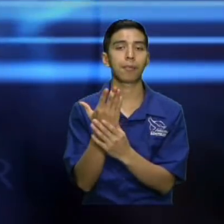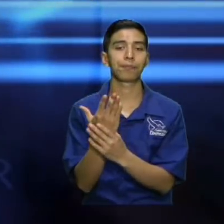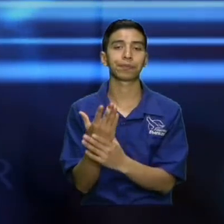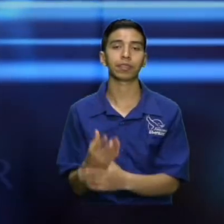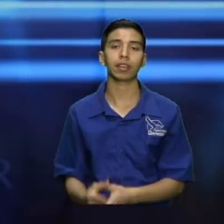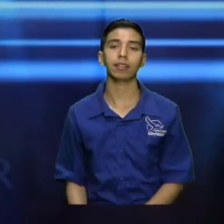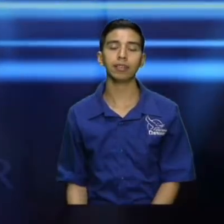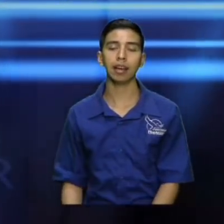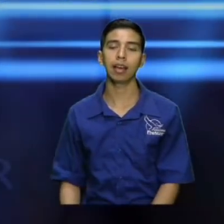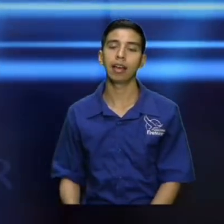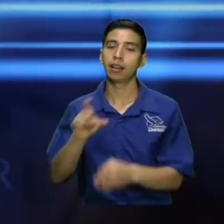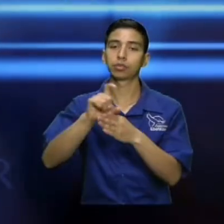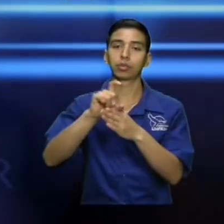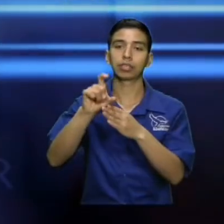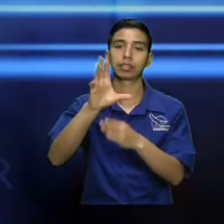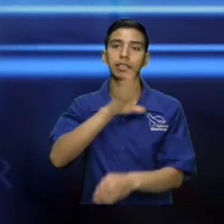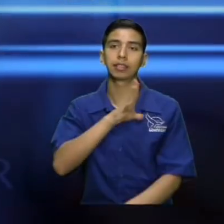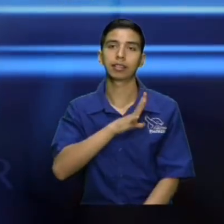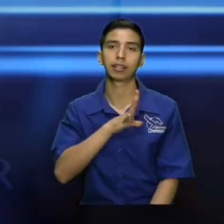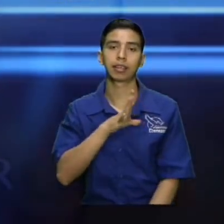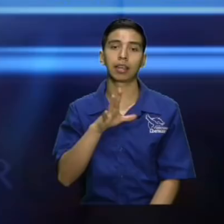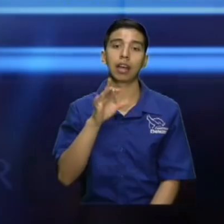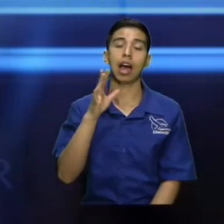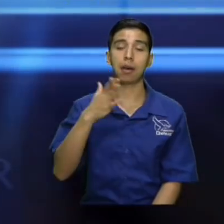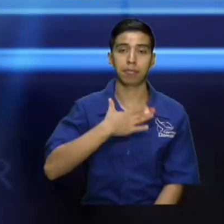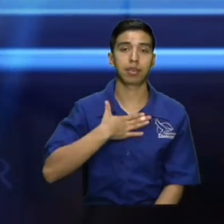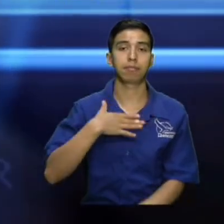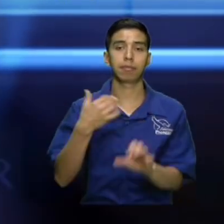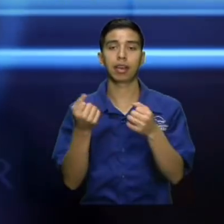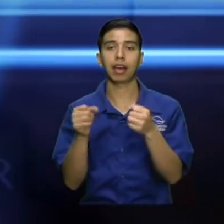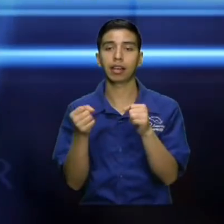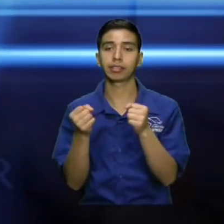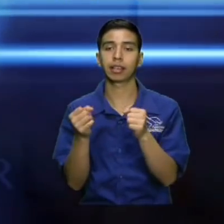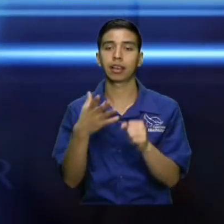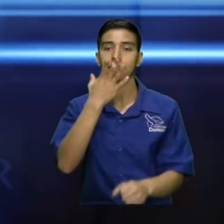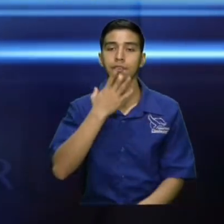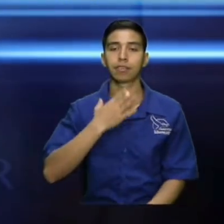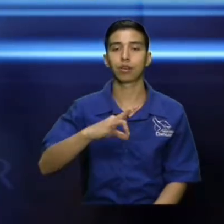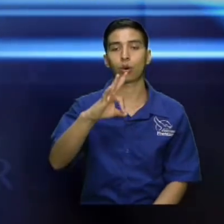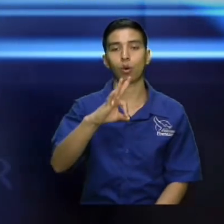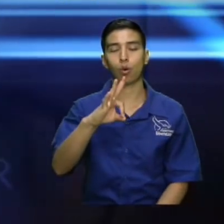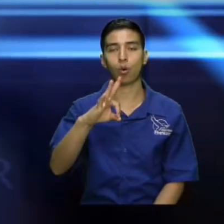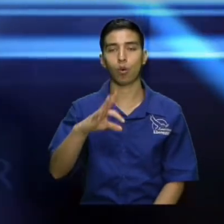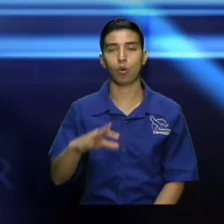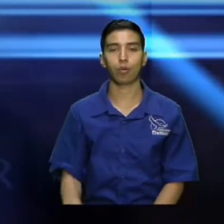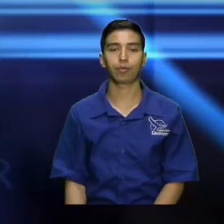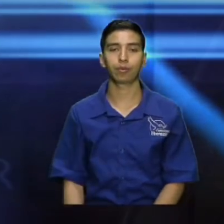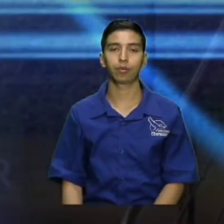dentro de las cosas que tiene es que me hace hijo. Una vez que me hace hijo,